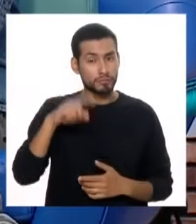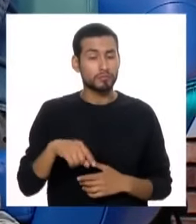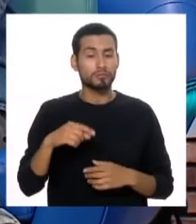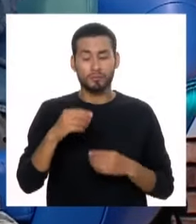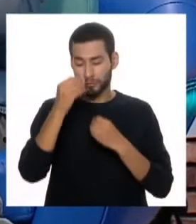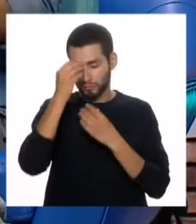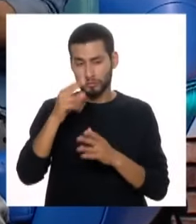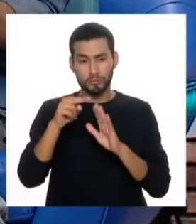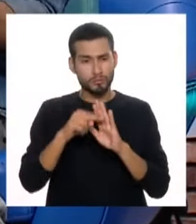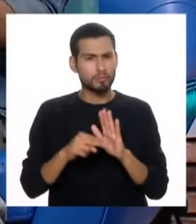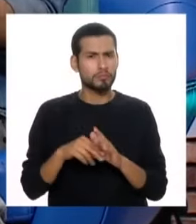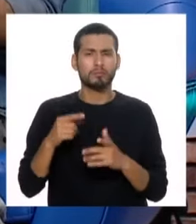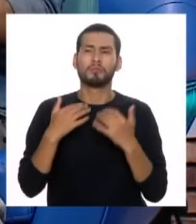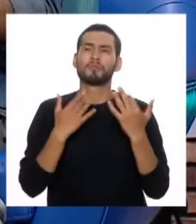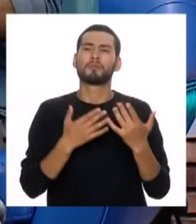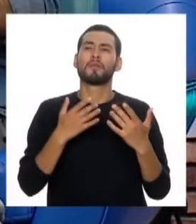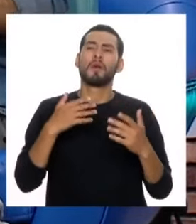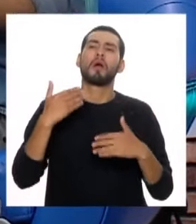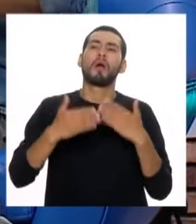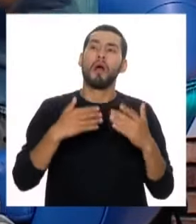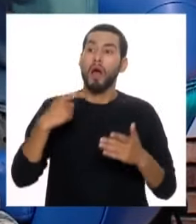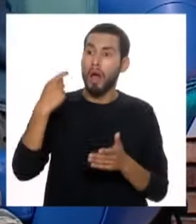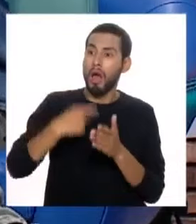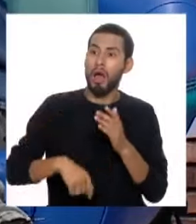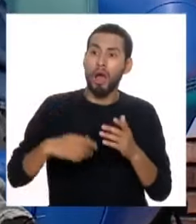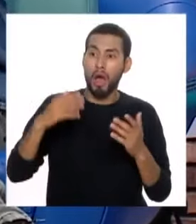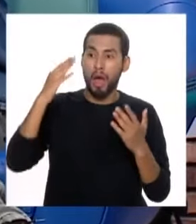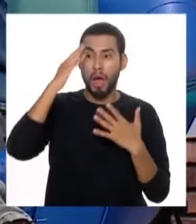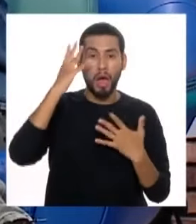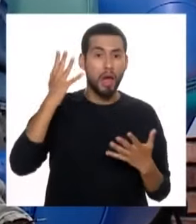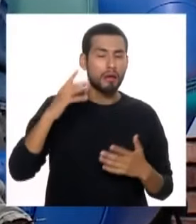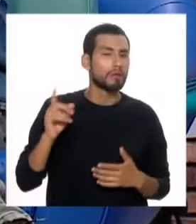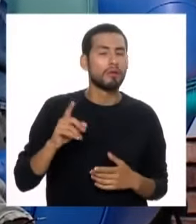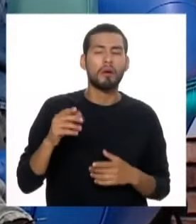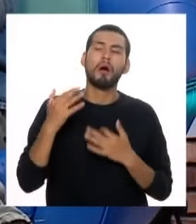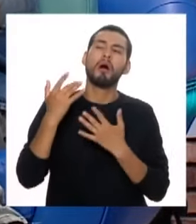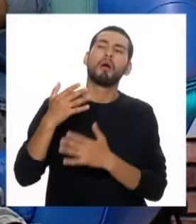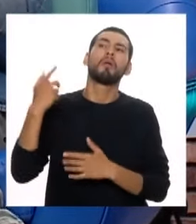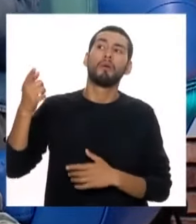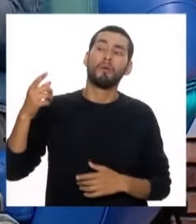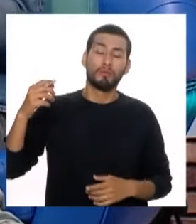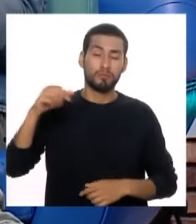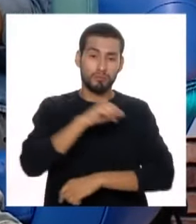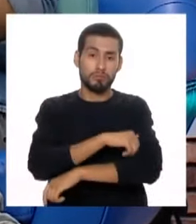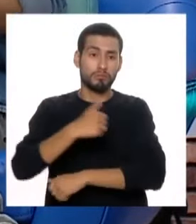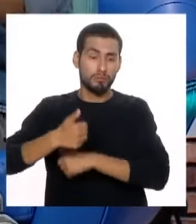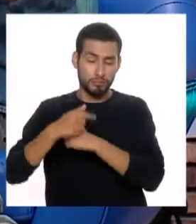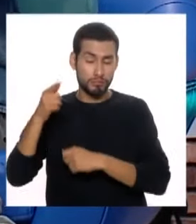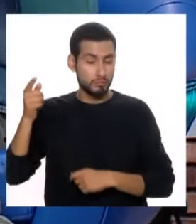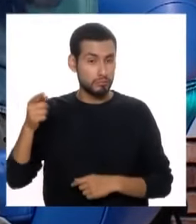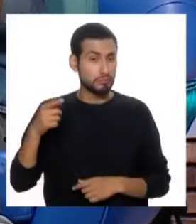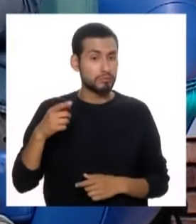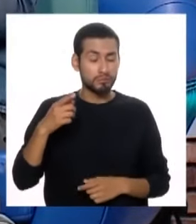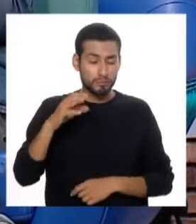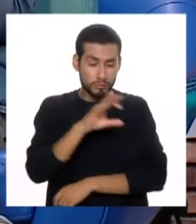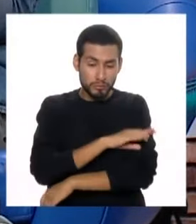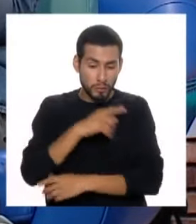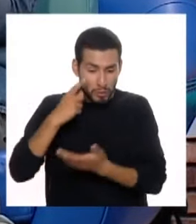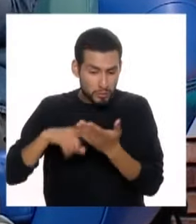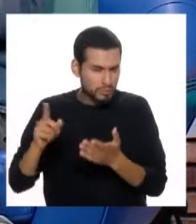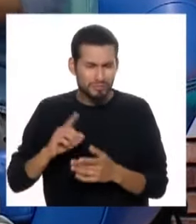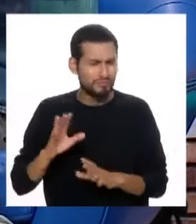con la norma. No esperen a que les caiga una multa, no esperen a que las autoridades vayan. Como dijo el doctor, rompamos